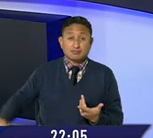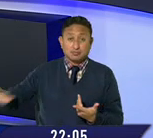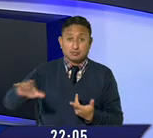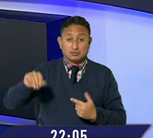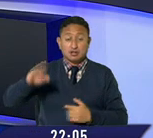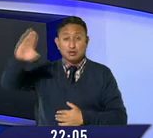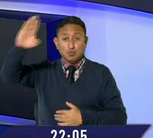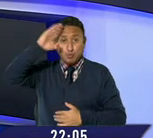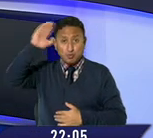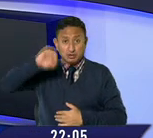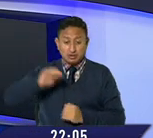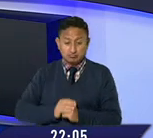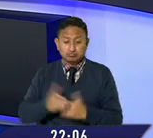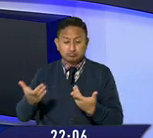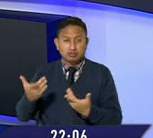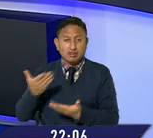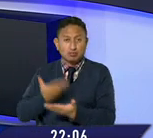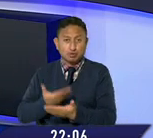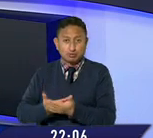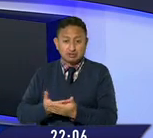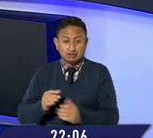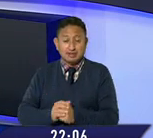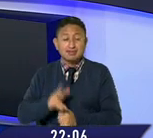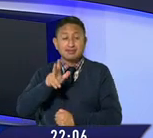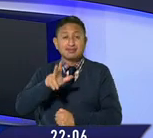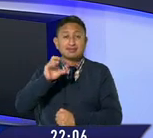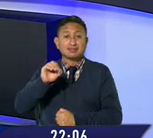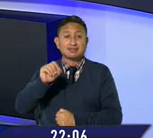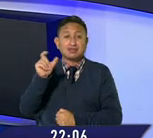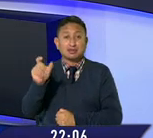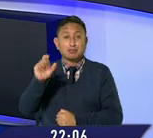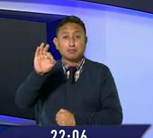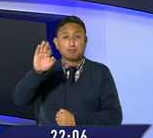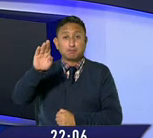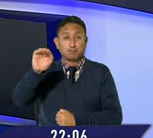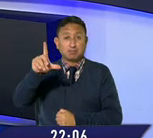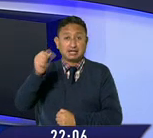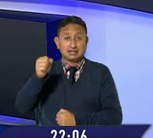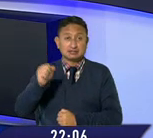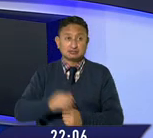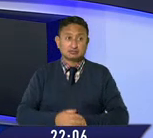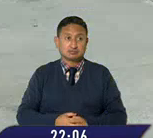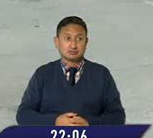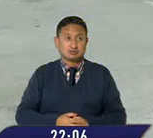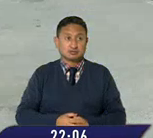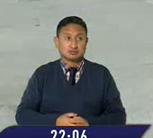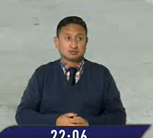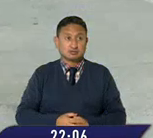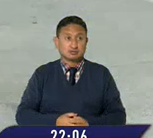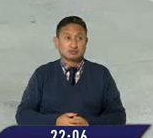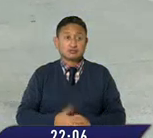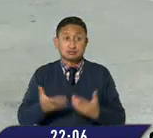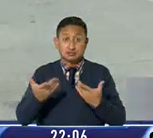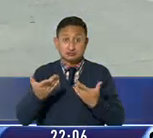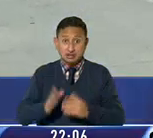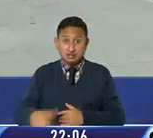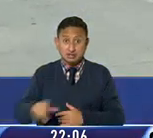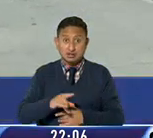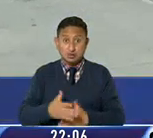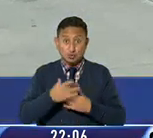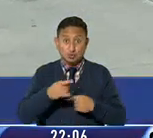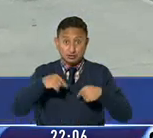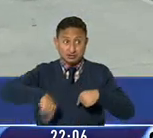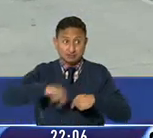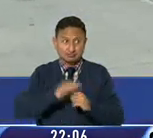agentes policiales levantaron más de 30 indicios balísticos. Luego del gusto, llegó el susto y la muerte.